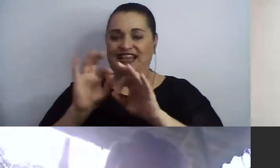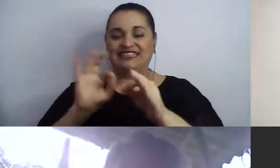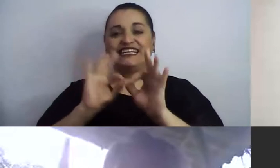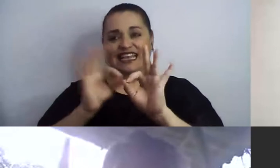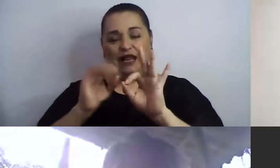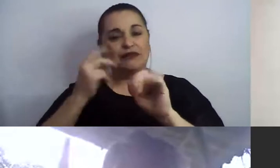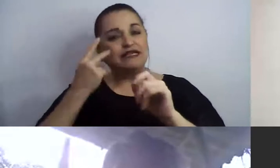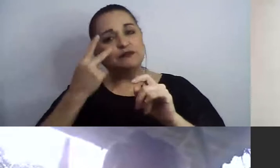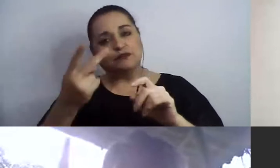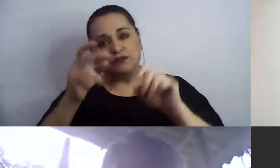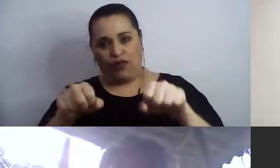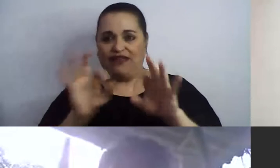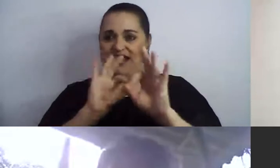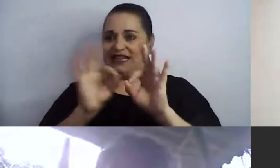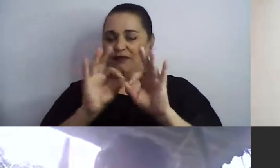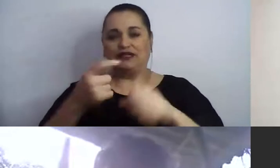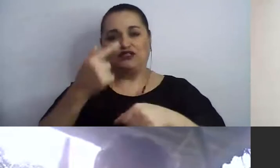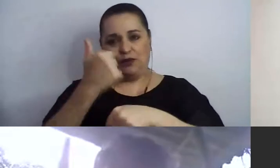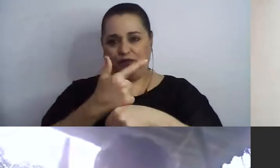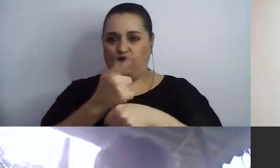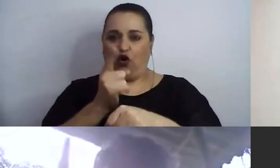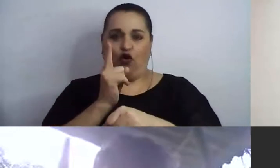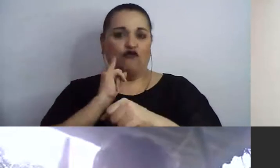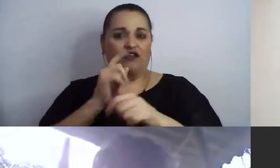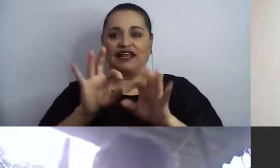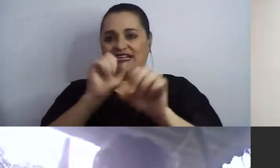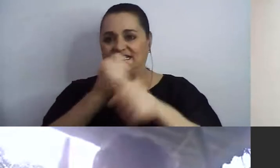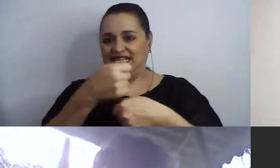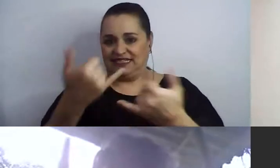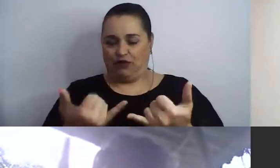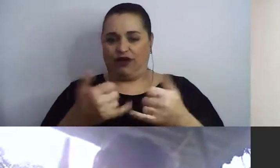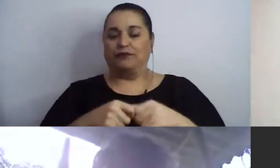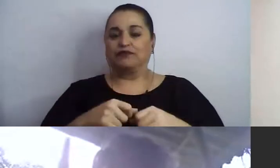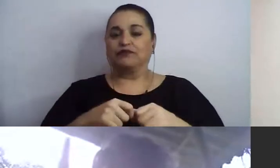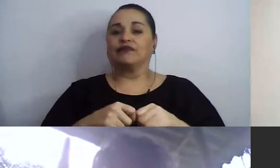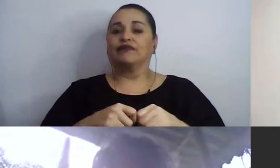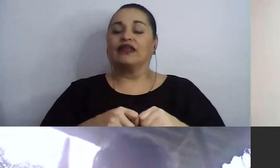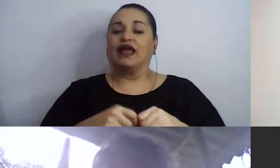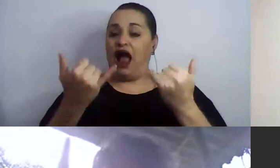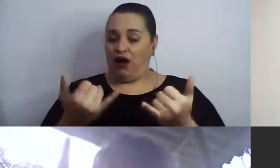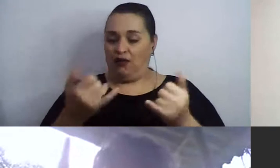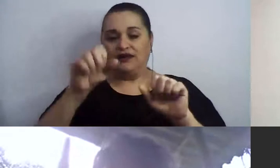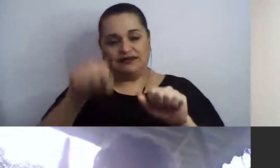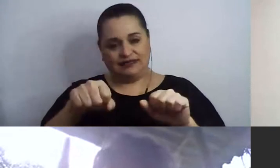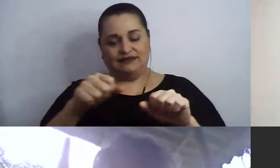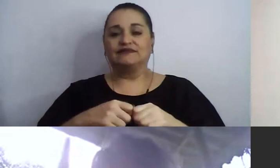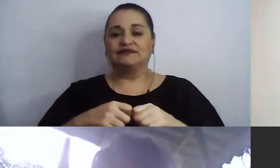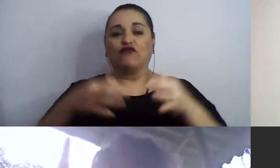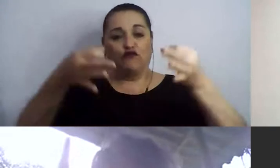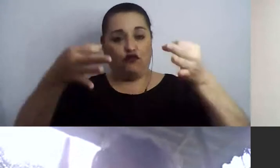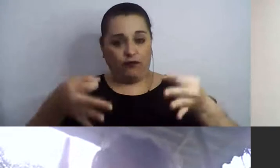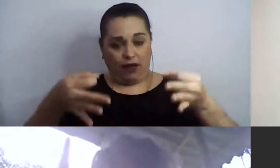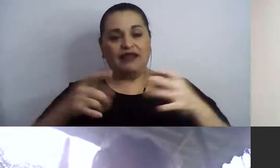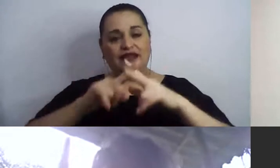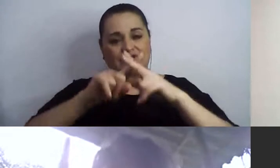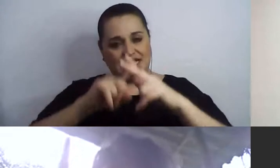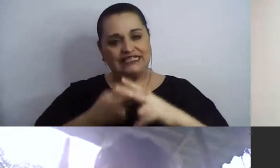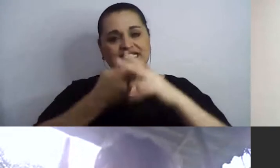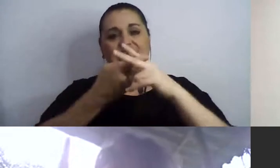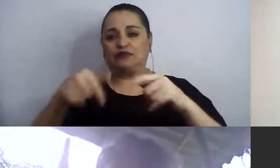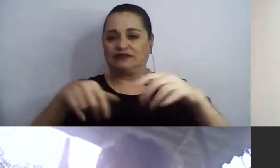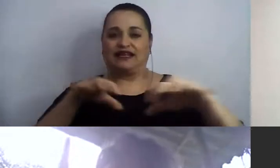la realización de la interpretación del ESCO que se estará realizando. Dicho lo anterior, ahora sí, formalmente damos inicio a